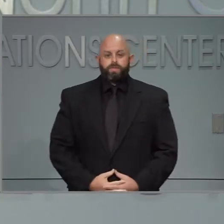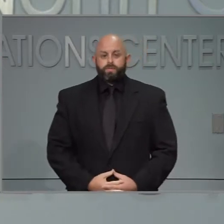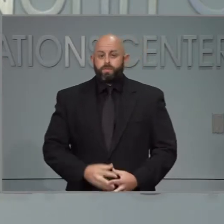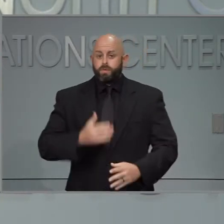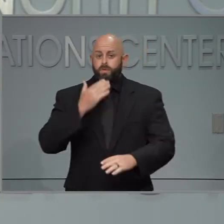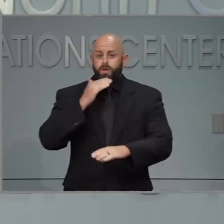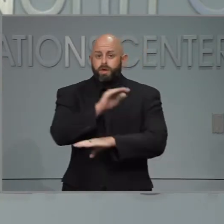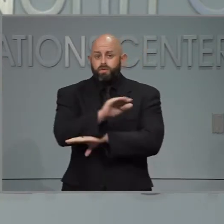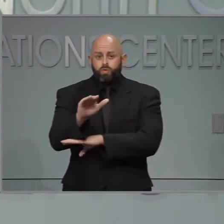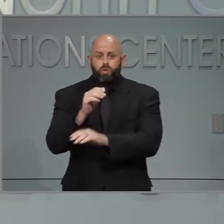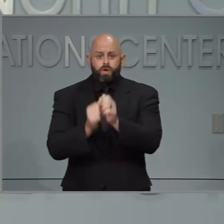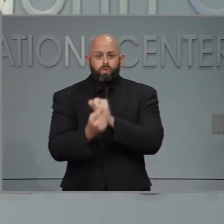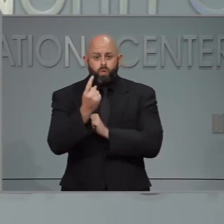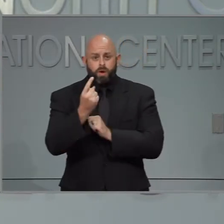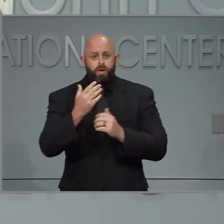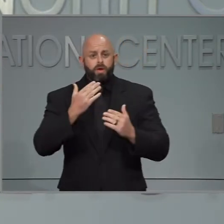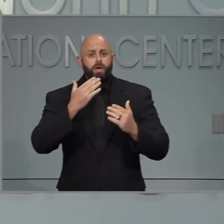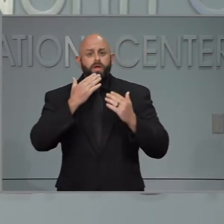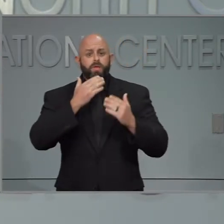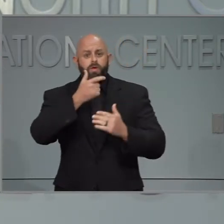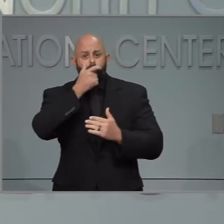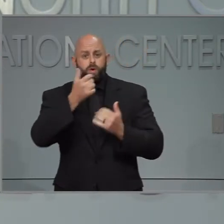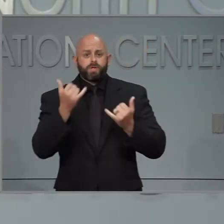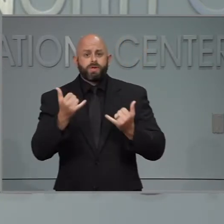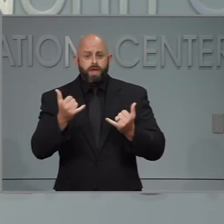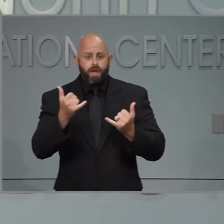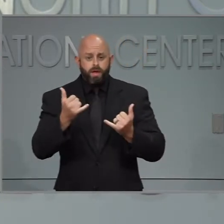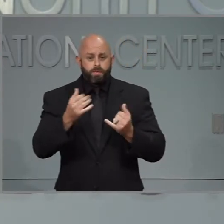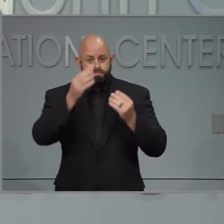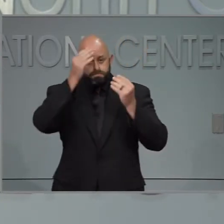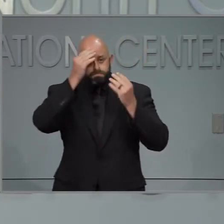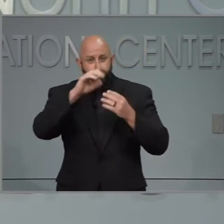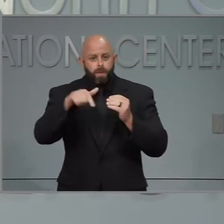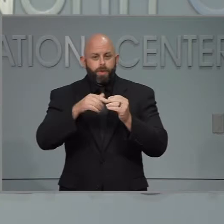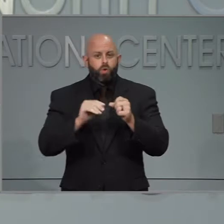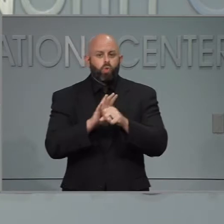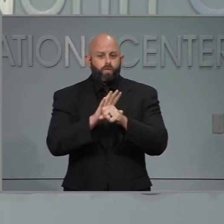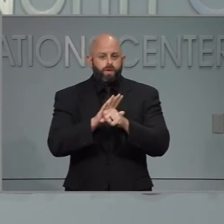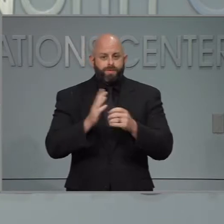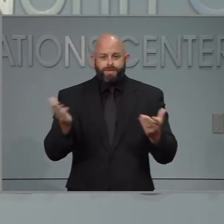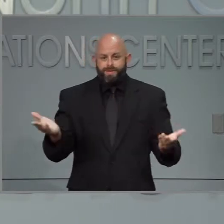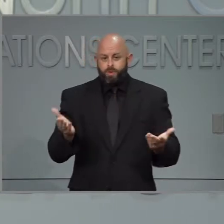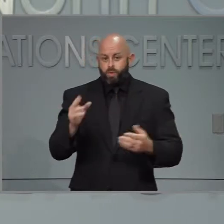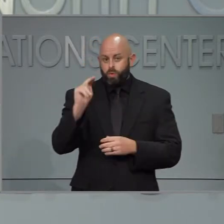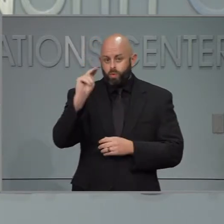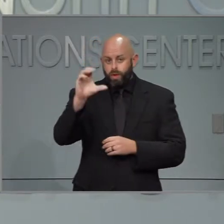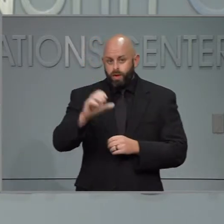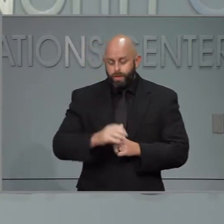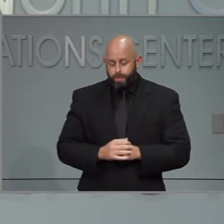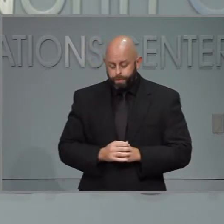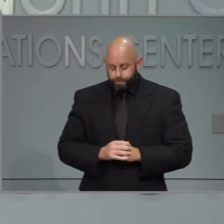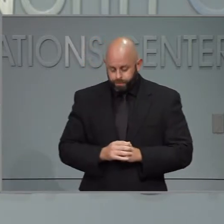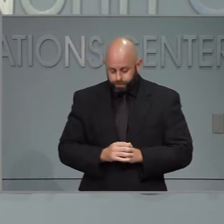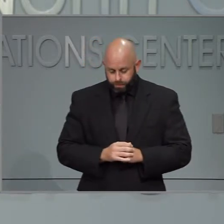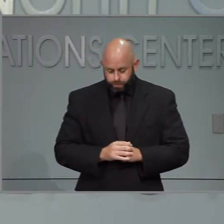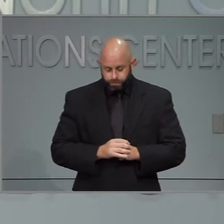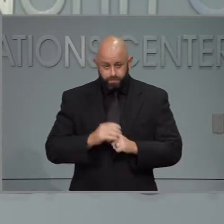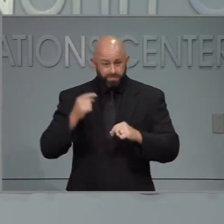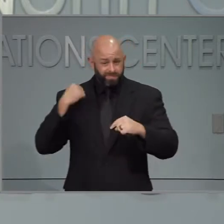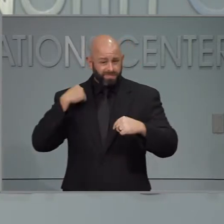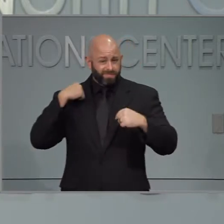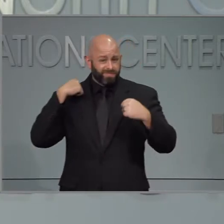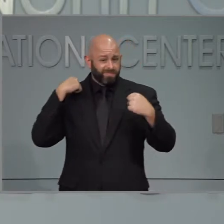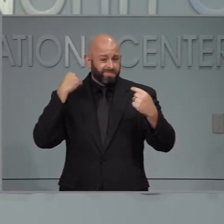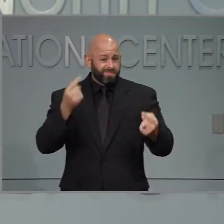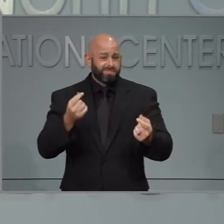Muy buenas tardes a todos y gracias por escuchar la información actualizada de COVID-19 en Carolina del Norte. A partir de hoy, tenemos